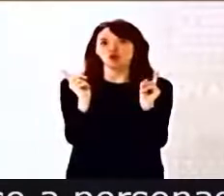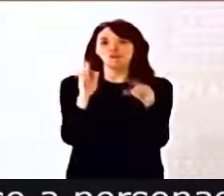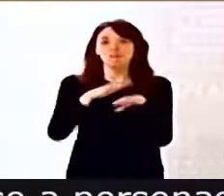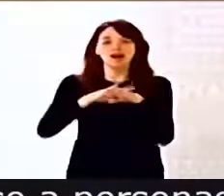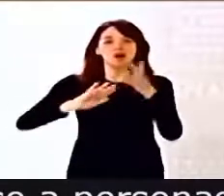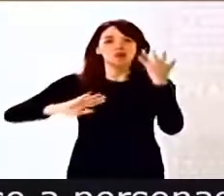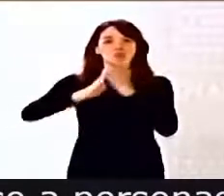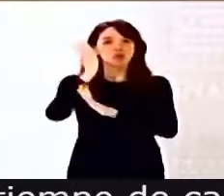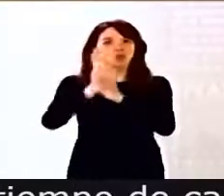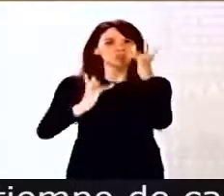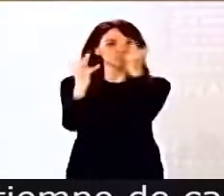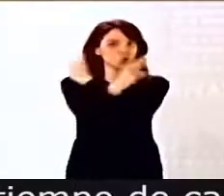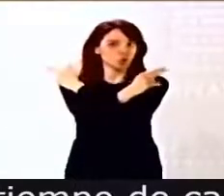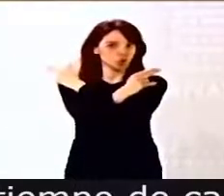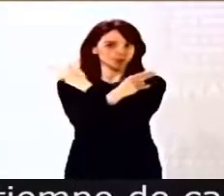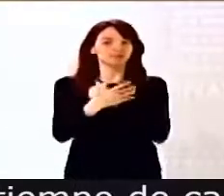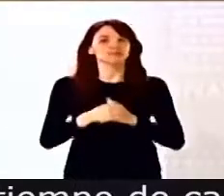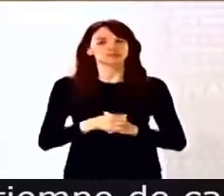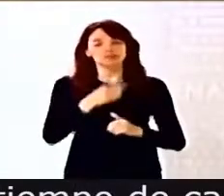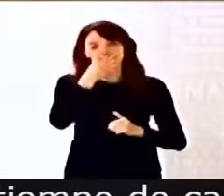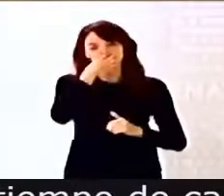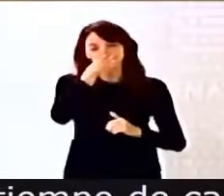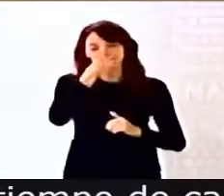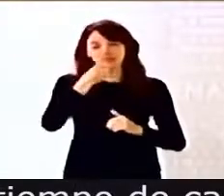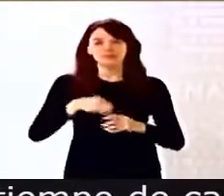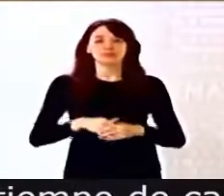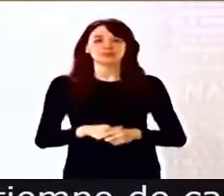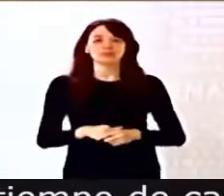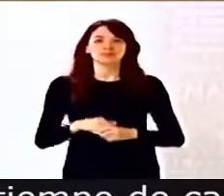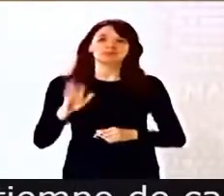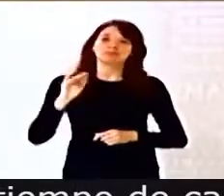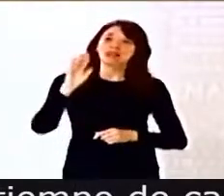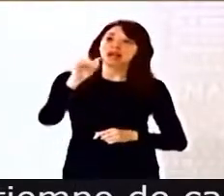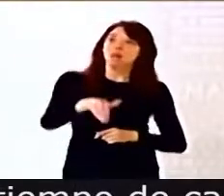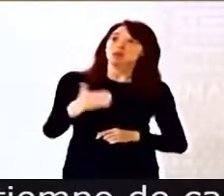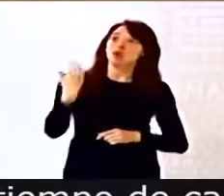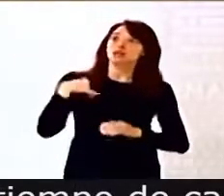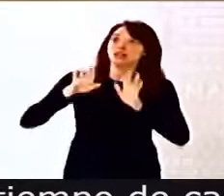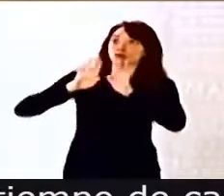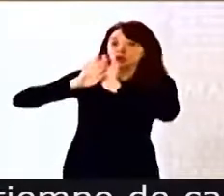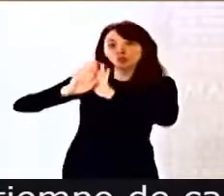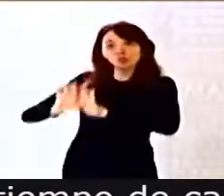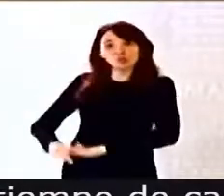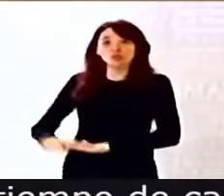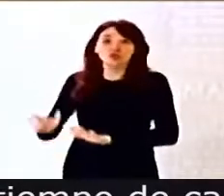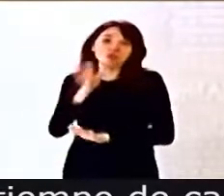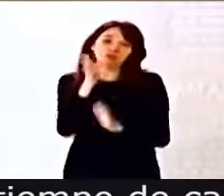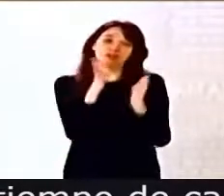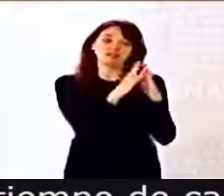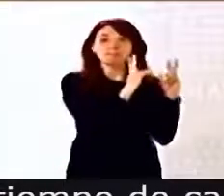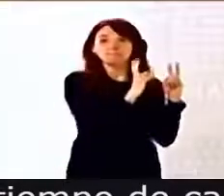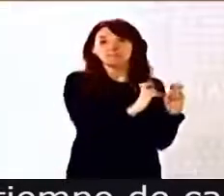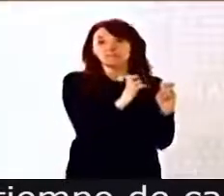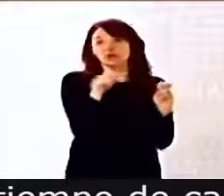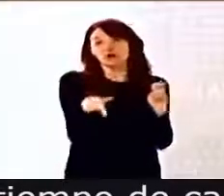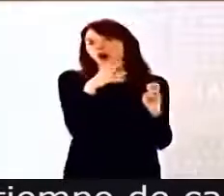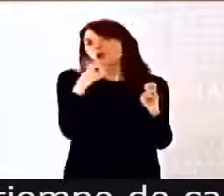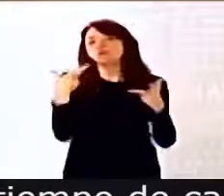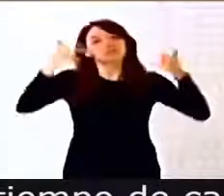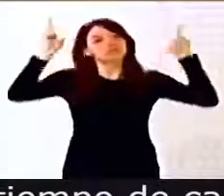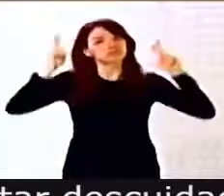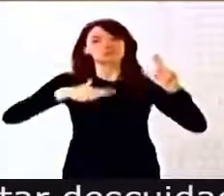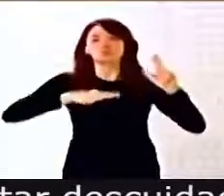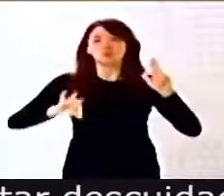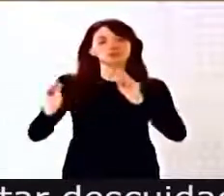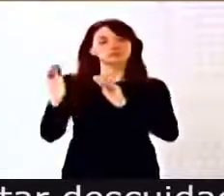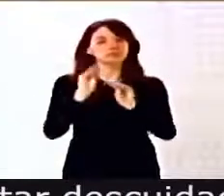incendios. Las parcelas han podido estar descuidadas con motivo del desconfinamiento y ahora en este momento se permite que se